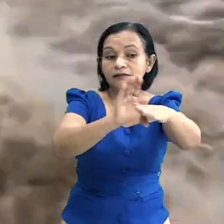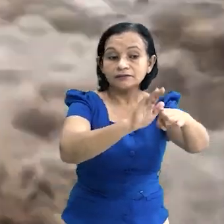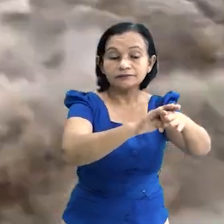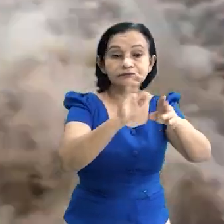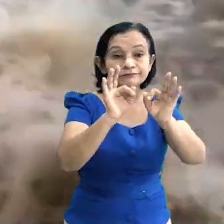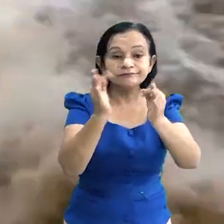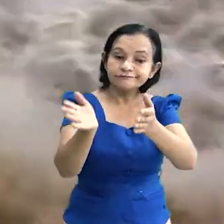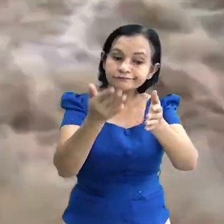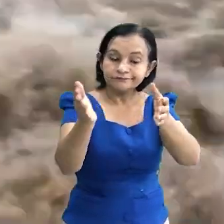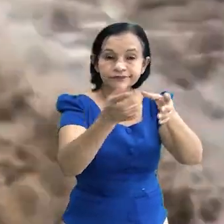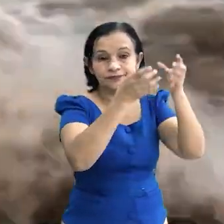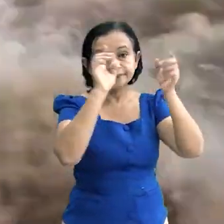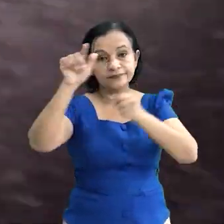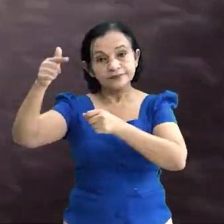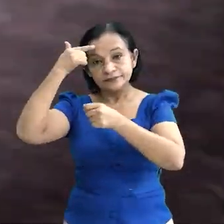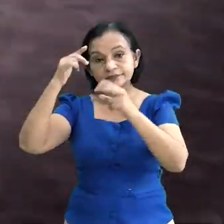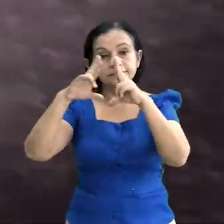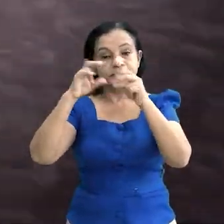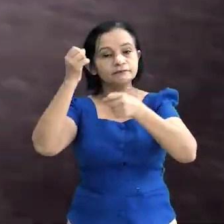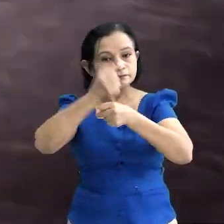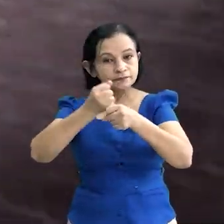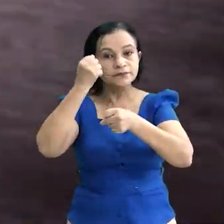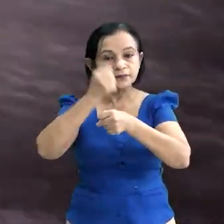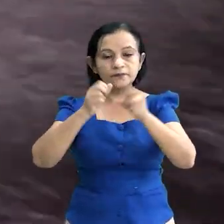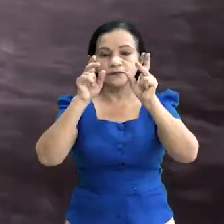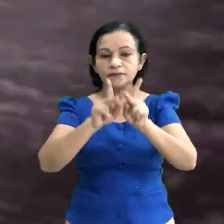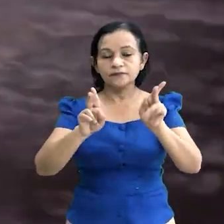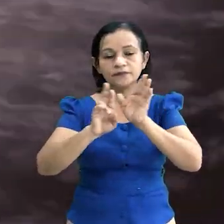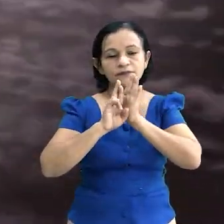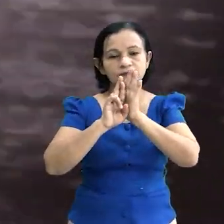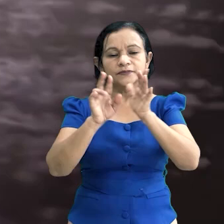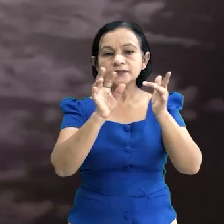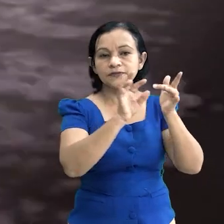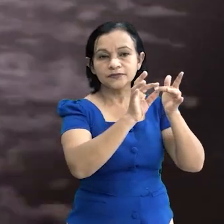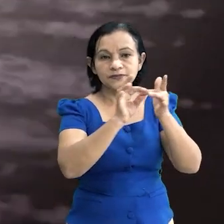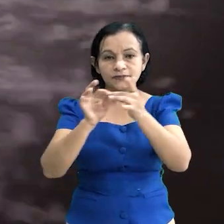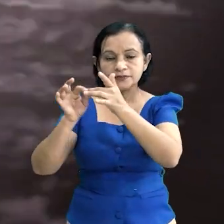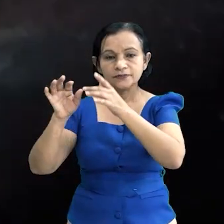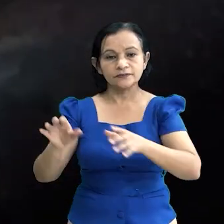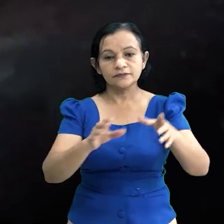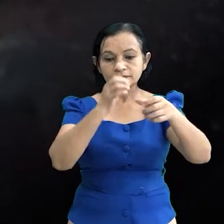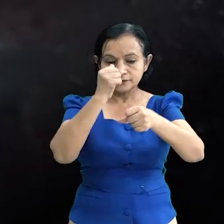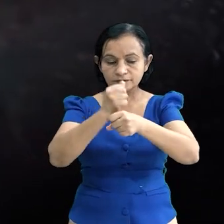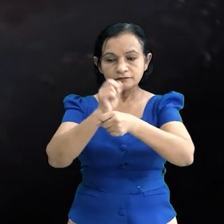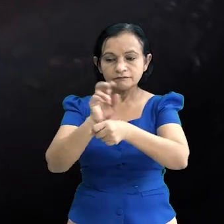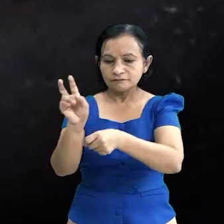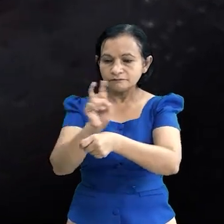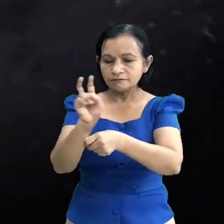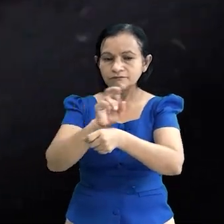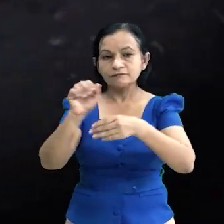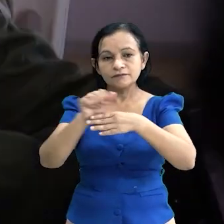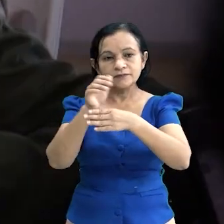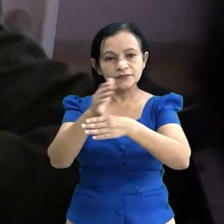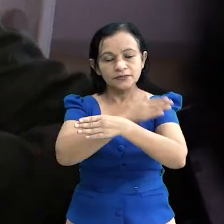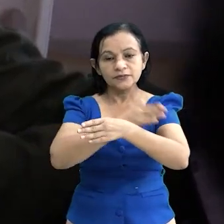manera preventiva, el gobierno de Nicaragua ha trabajado en un plan de respuesta especial con acciones concretas de monitoreo,